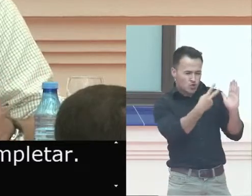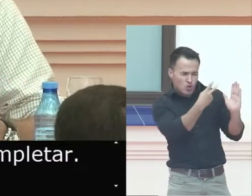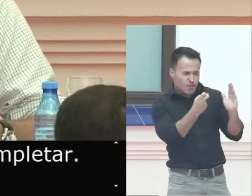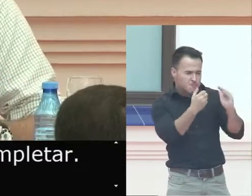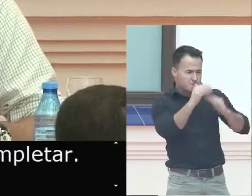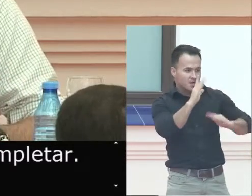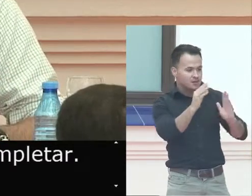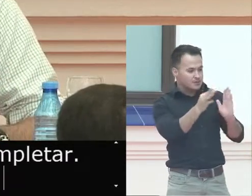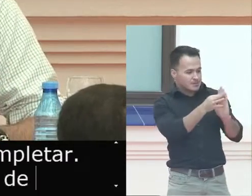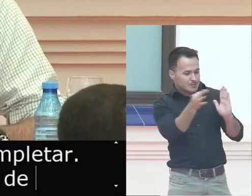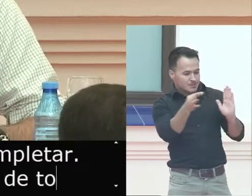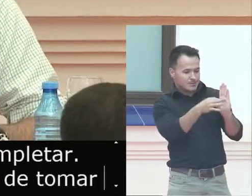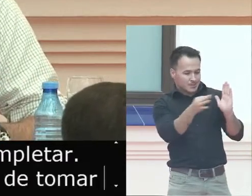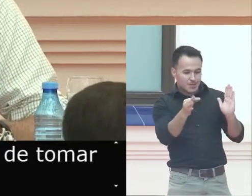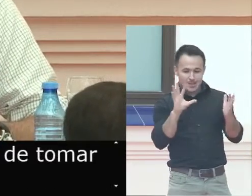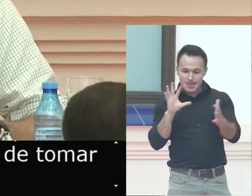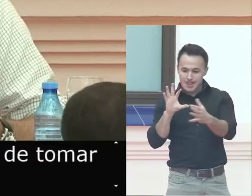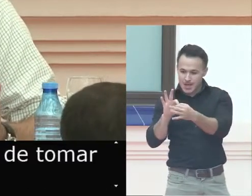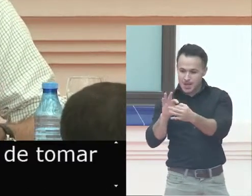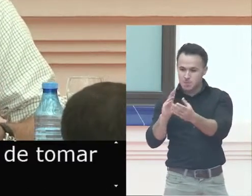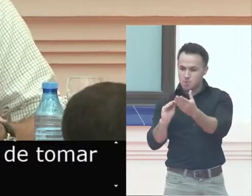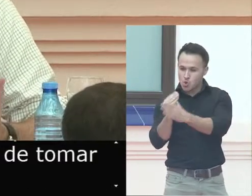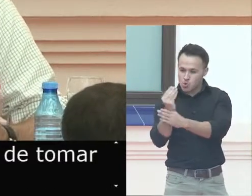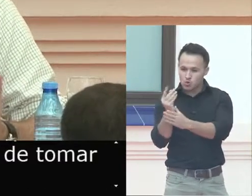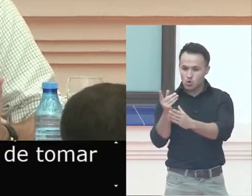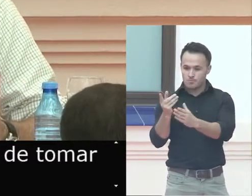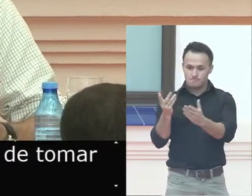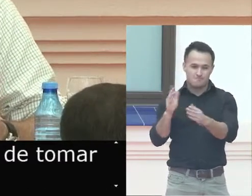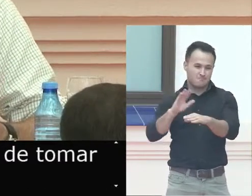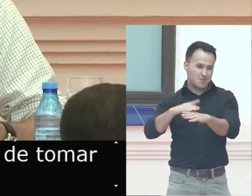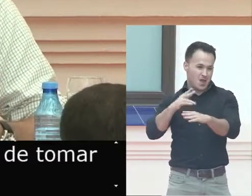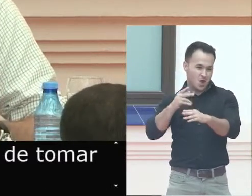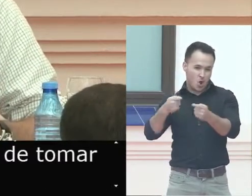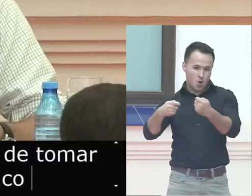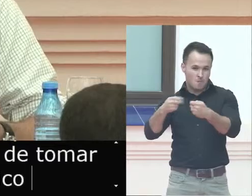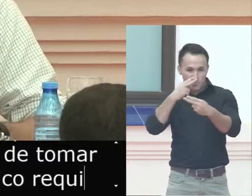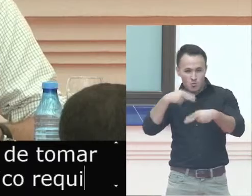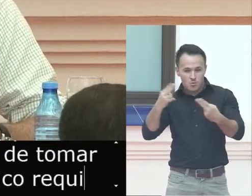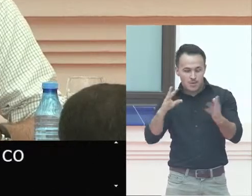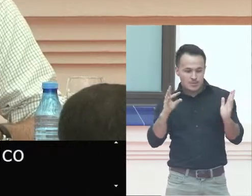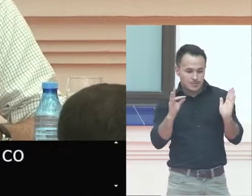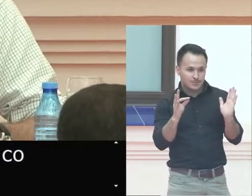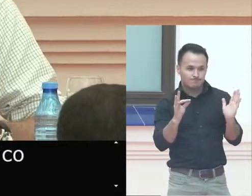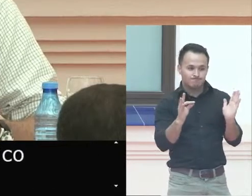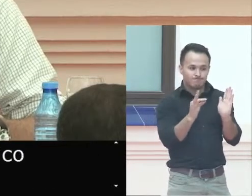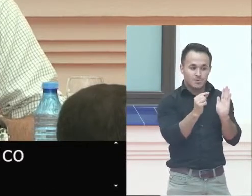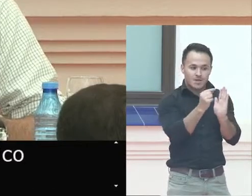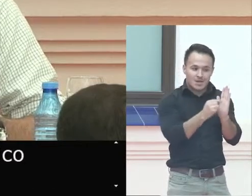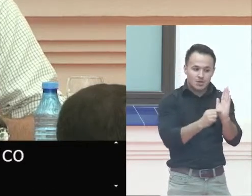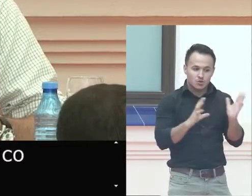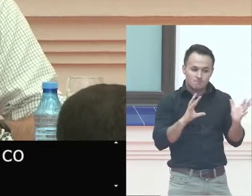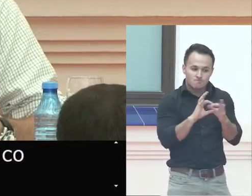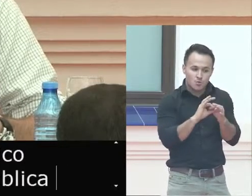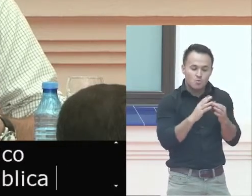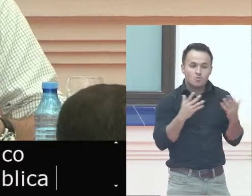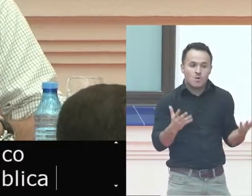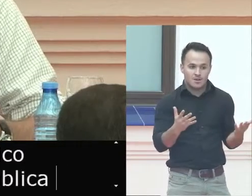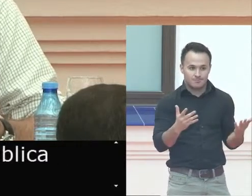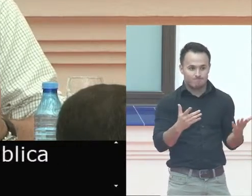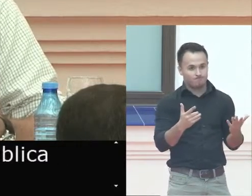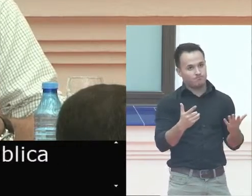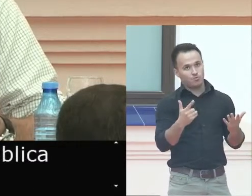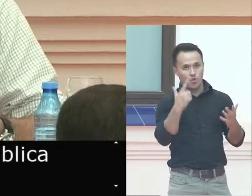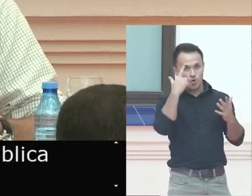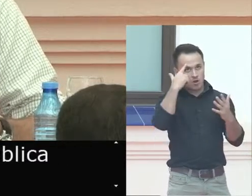y pico requisitos se aplican a una compra pública concreta. Pues es un proceso que no es obvio ni elemental,